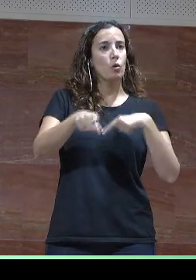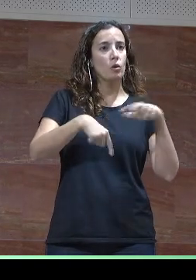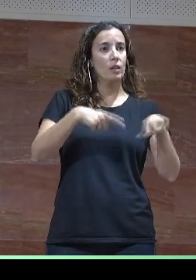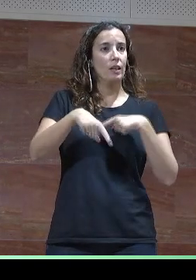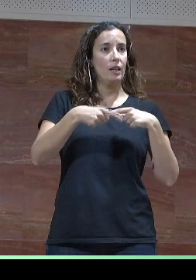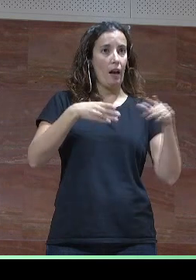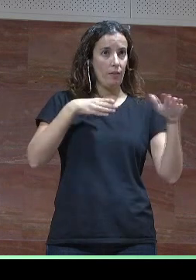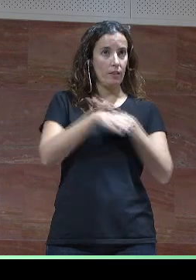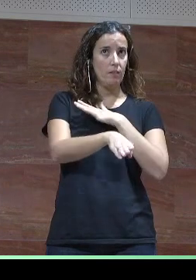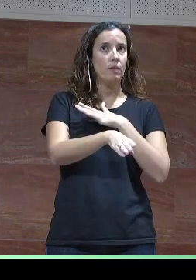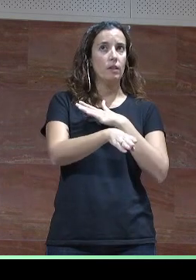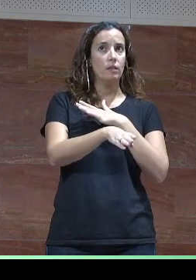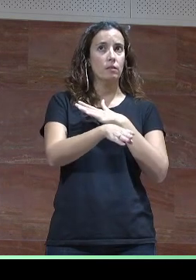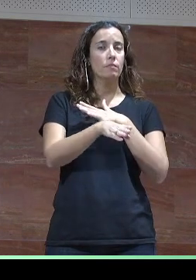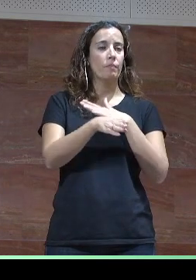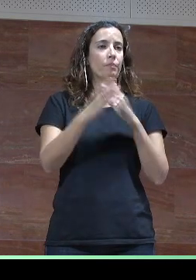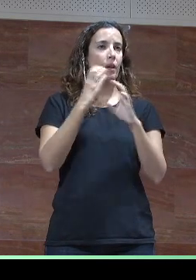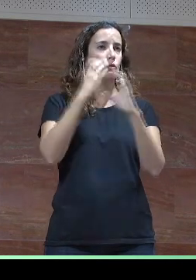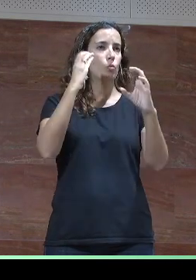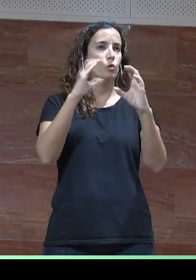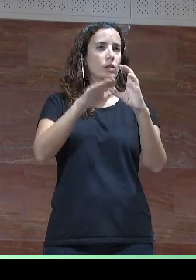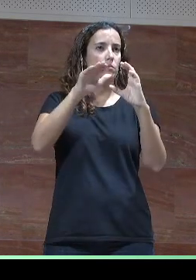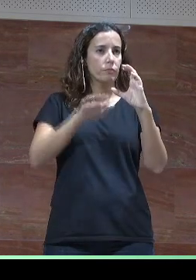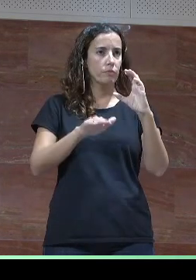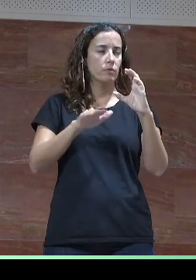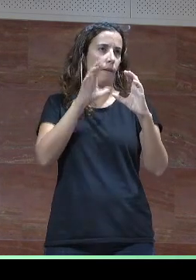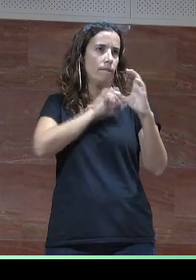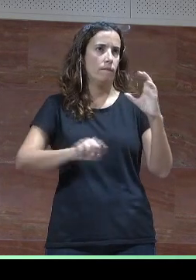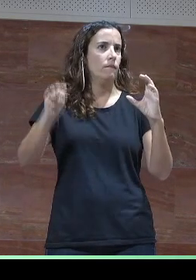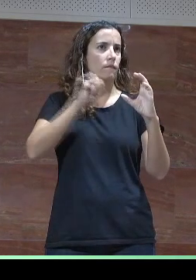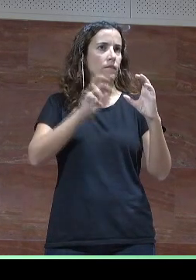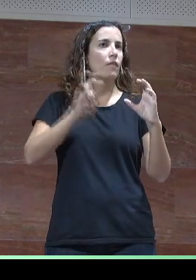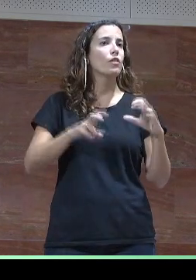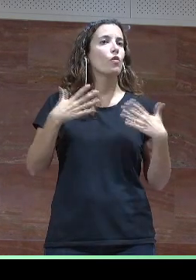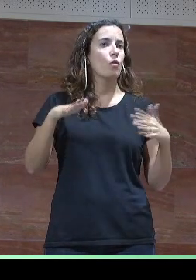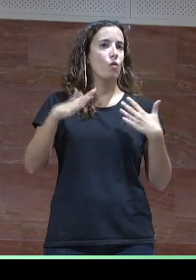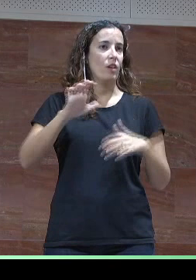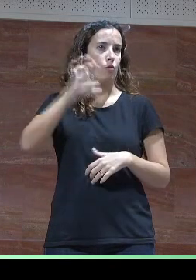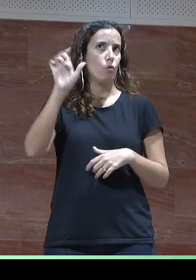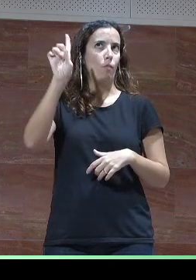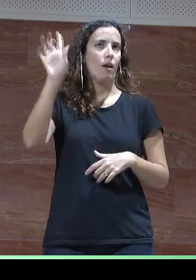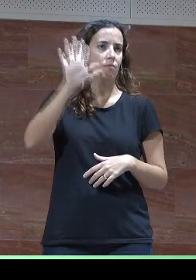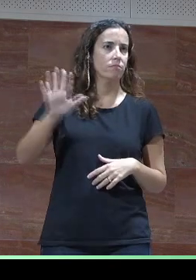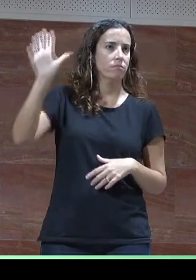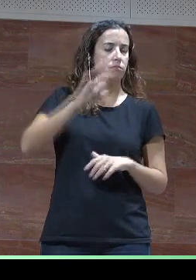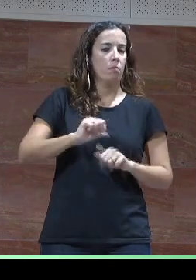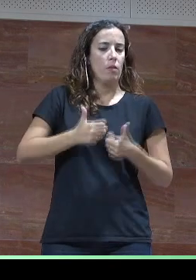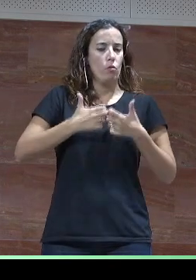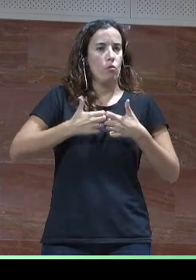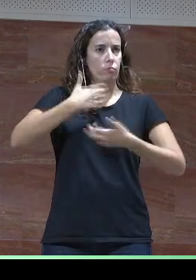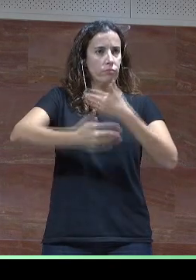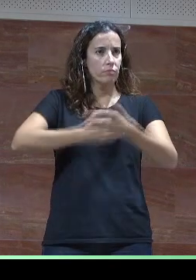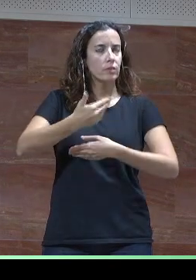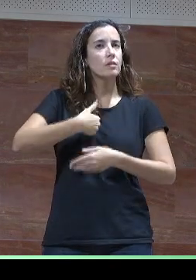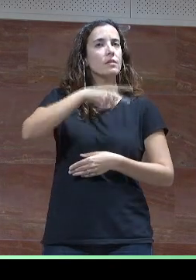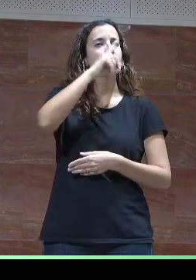accesible, los autobuses de piso bajo, que fue una maravilla, que lo trajimos del norte de Europa y se comenzó a poner en marcha. Y yo